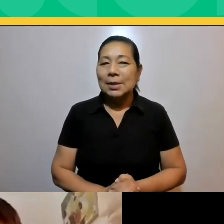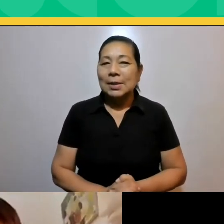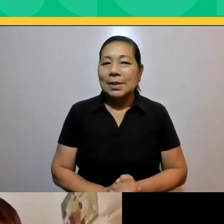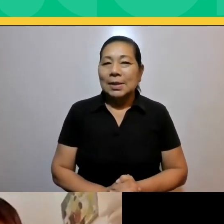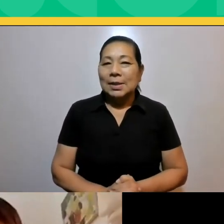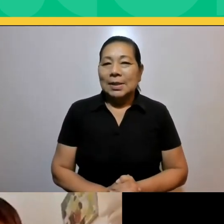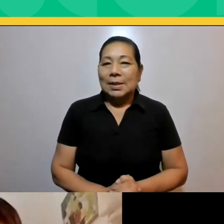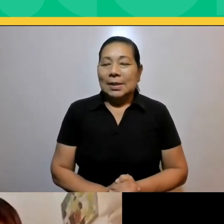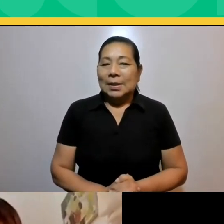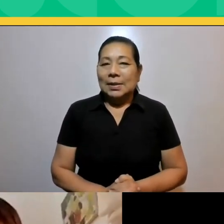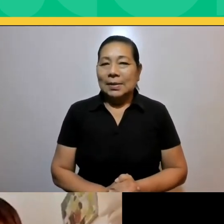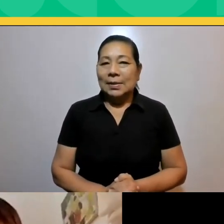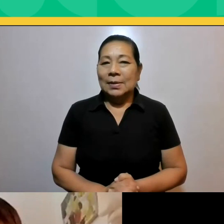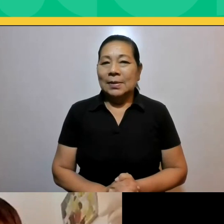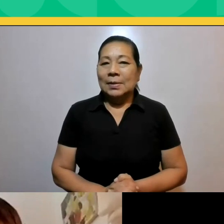la,